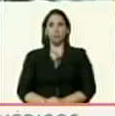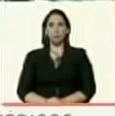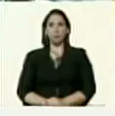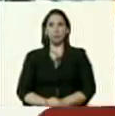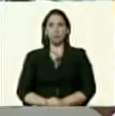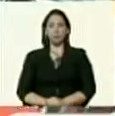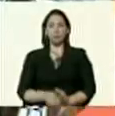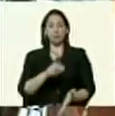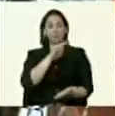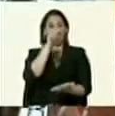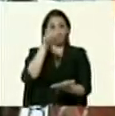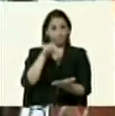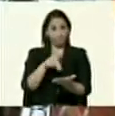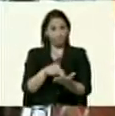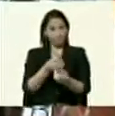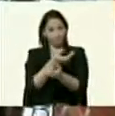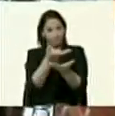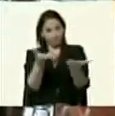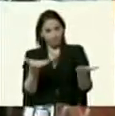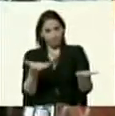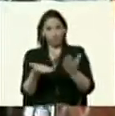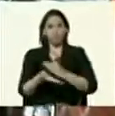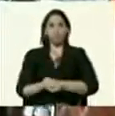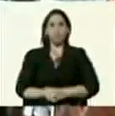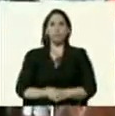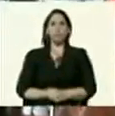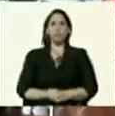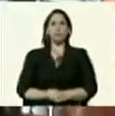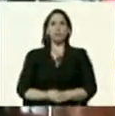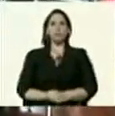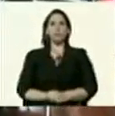y nacionales presentes,